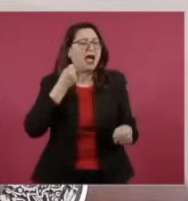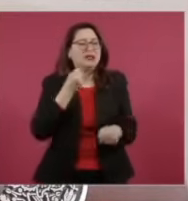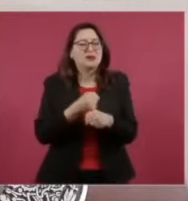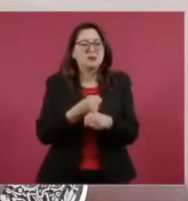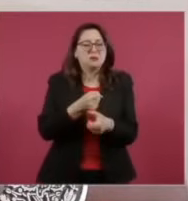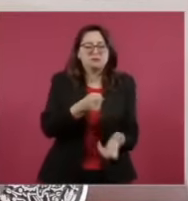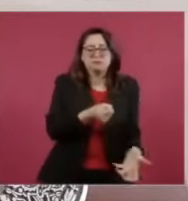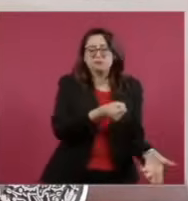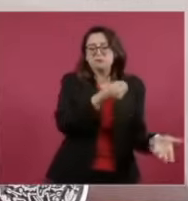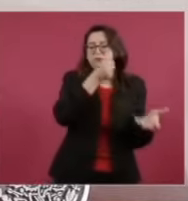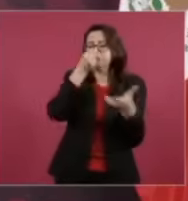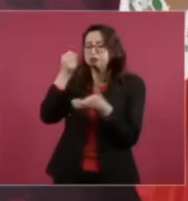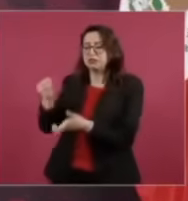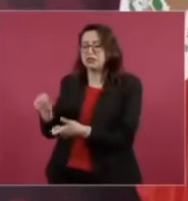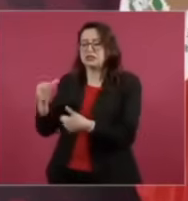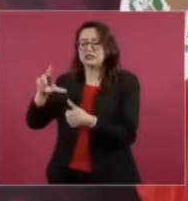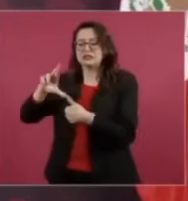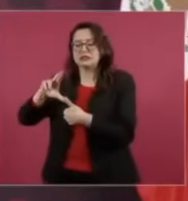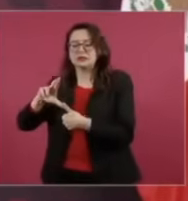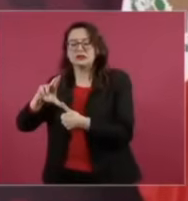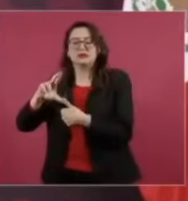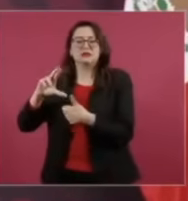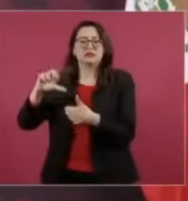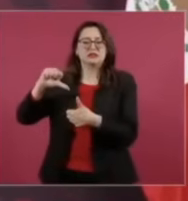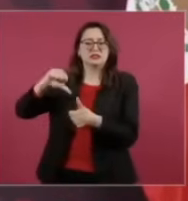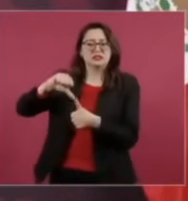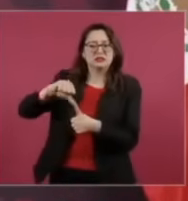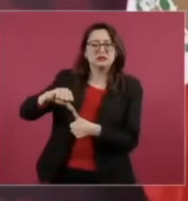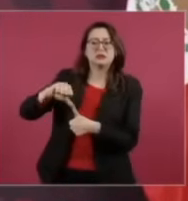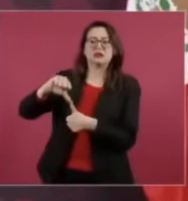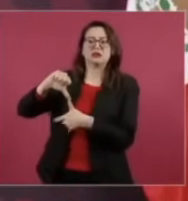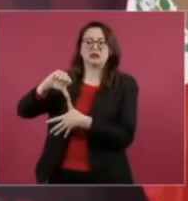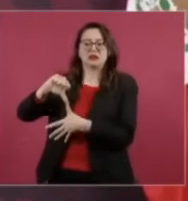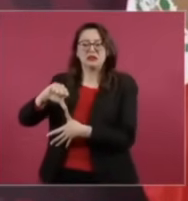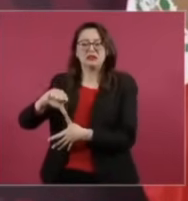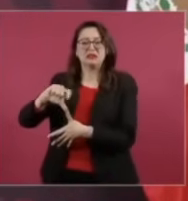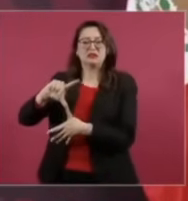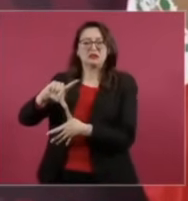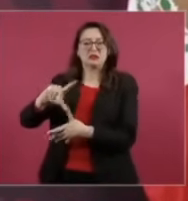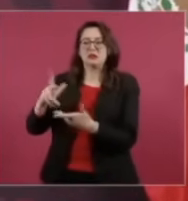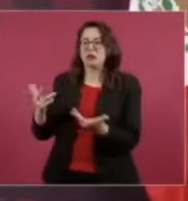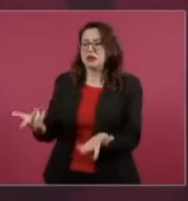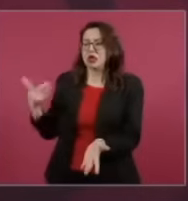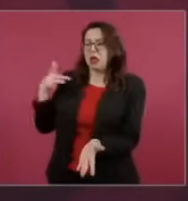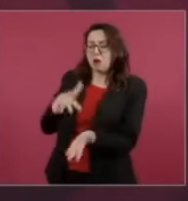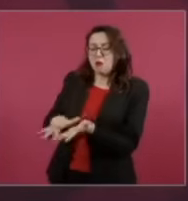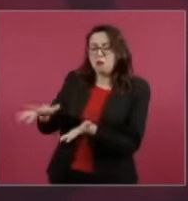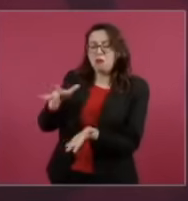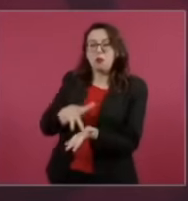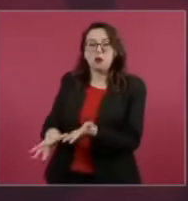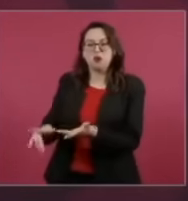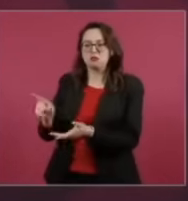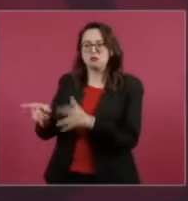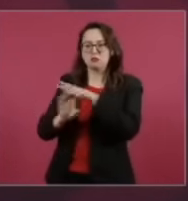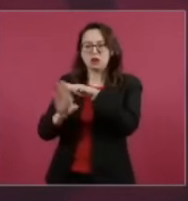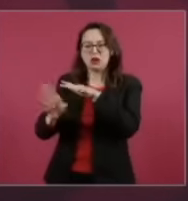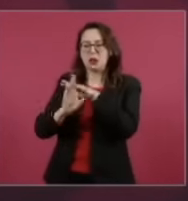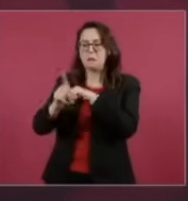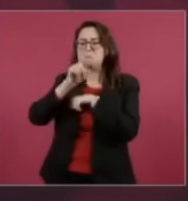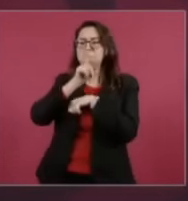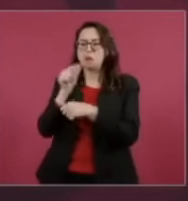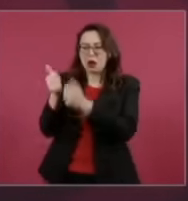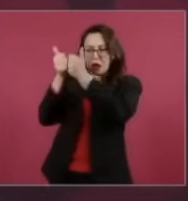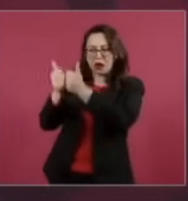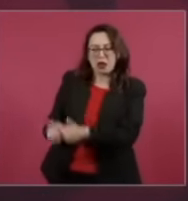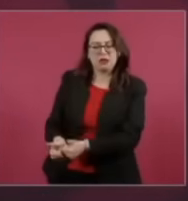países de Centroamérica del Caribe de América Latina que tienen este problemas